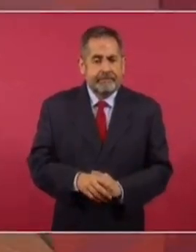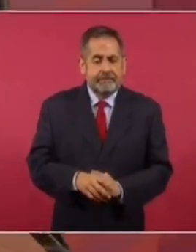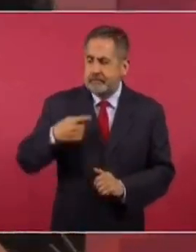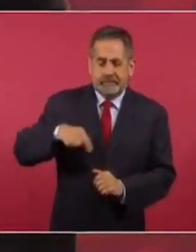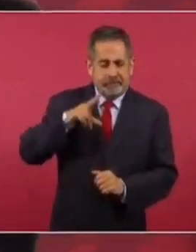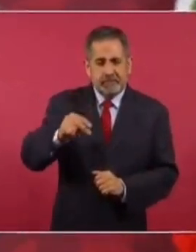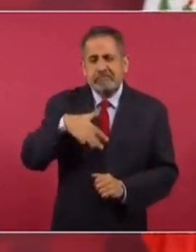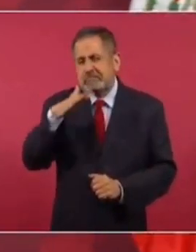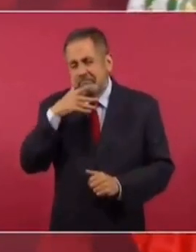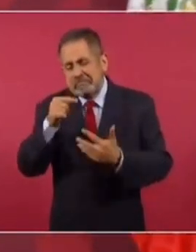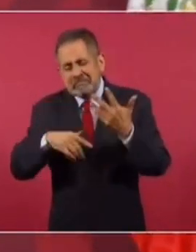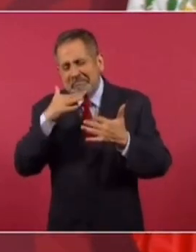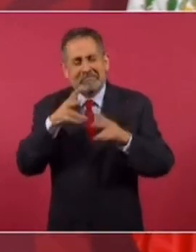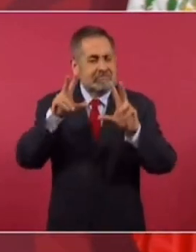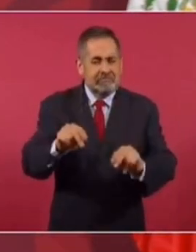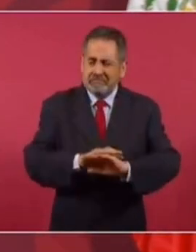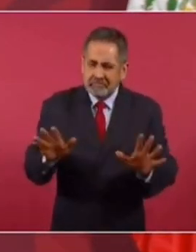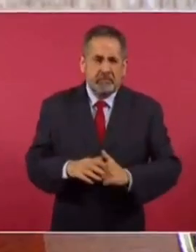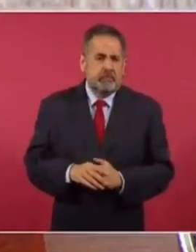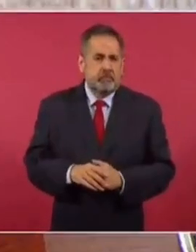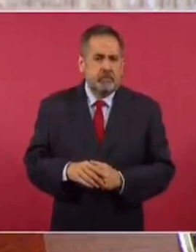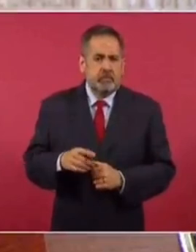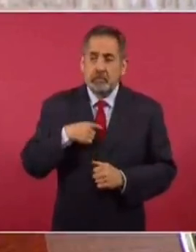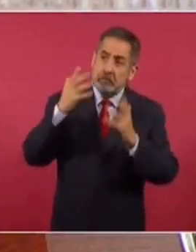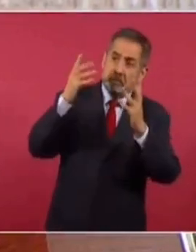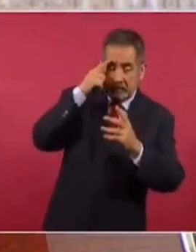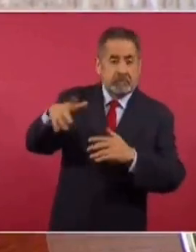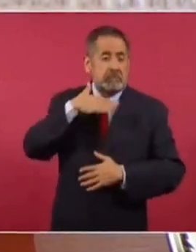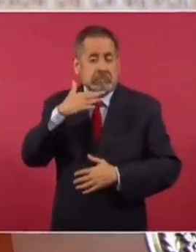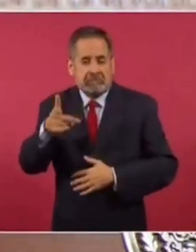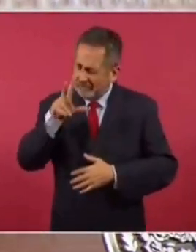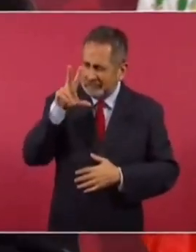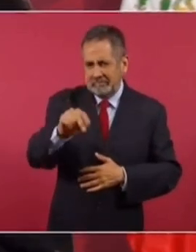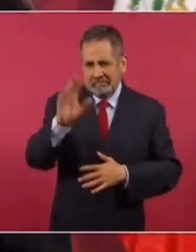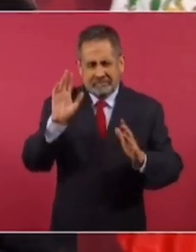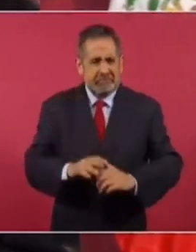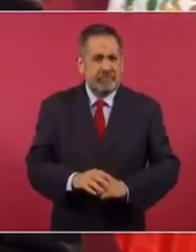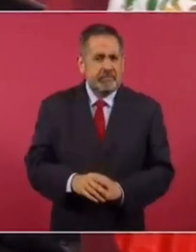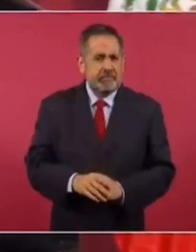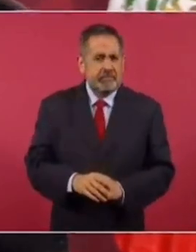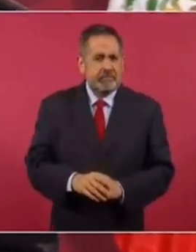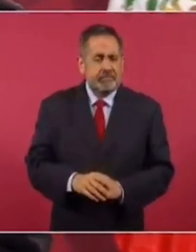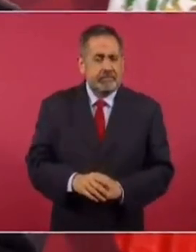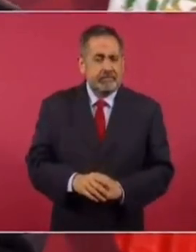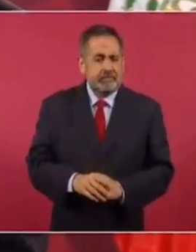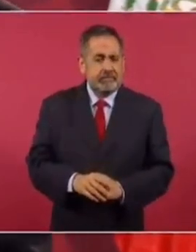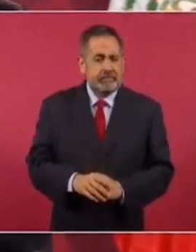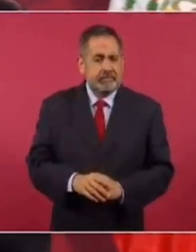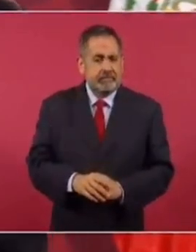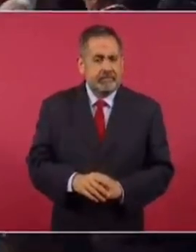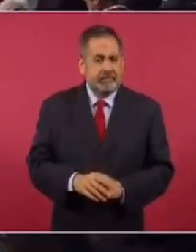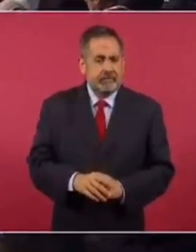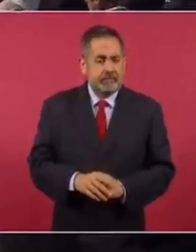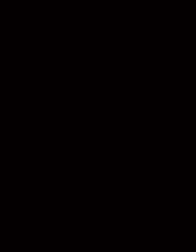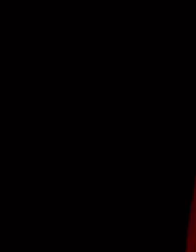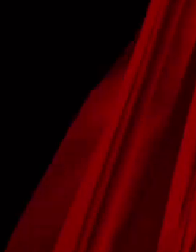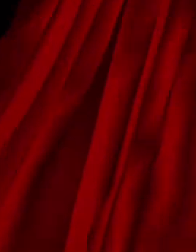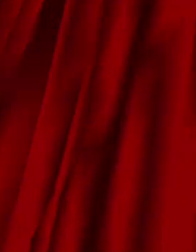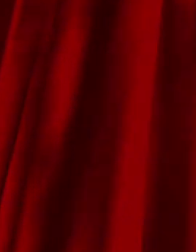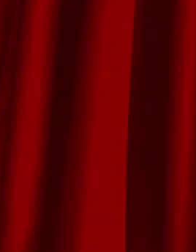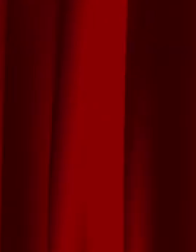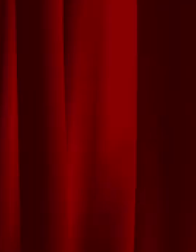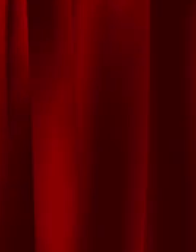Que no aceptemos la corrupción, que no se le aplauda al corrupto, que se le estigmatice.